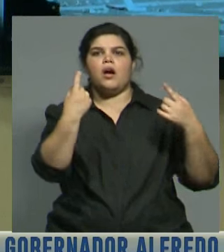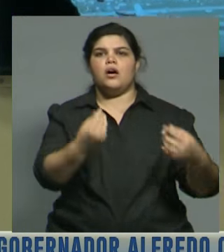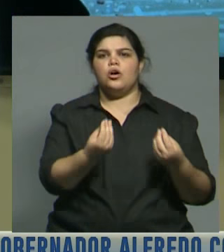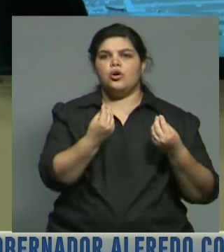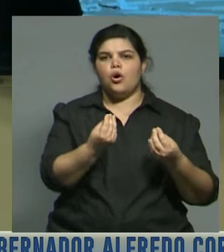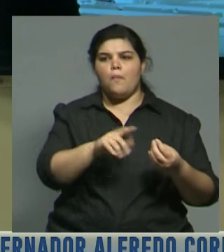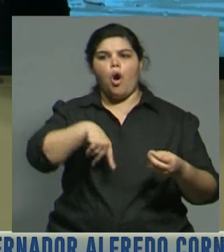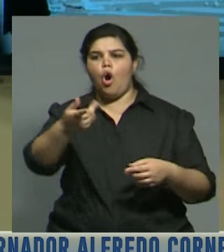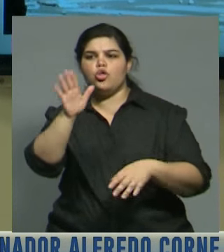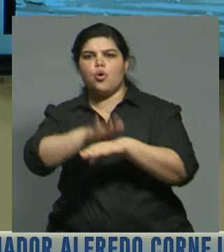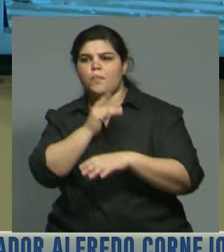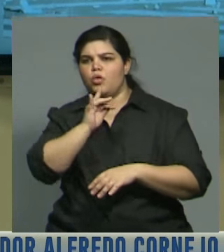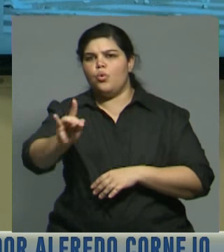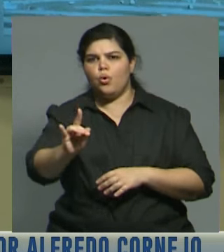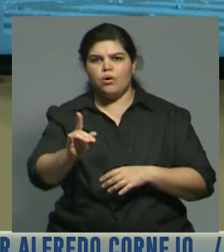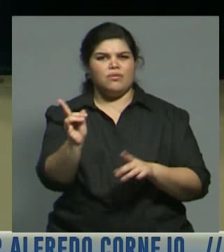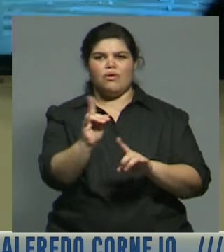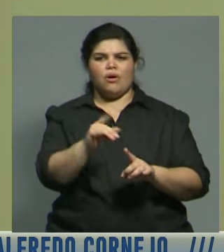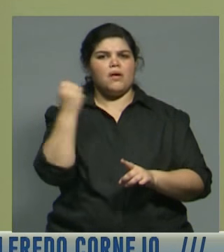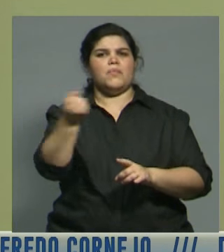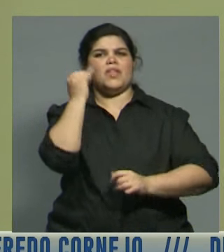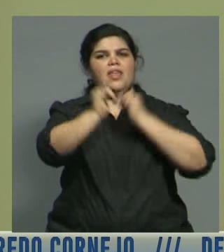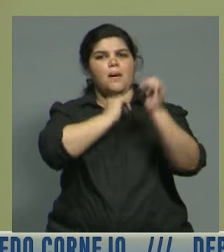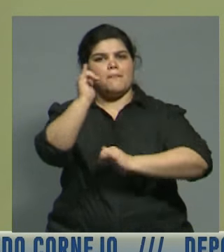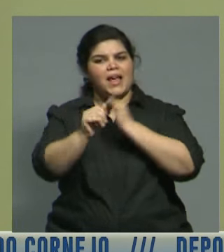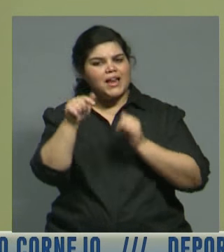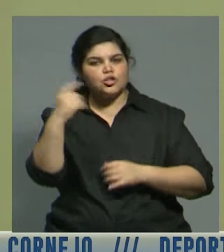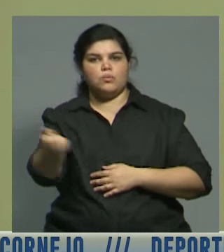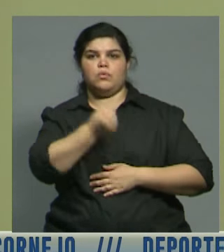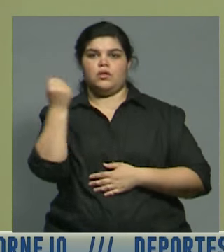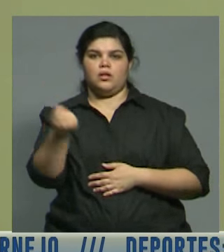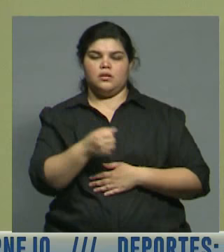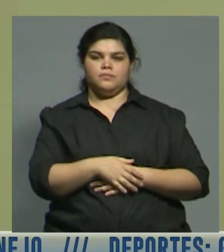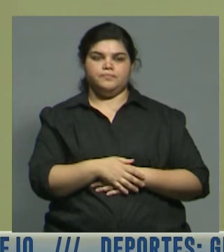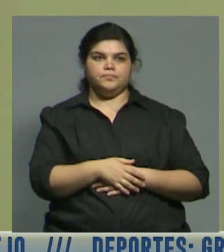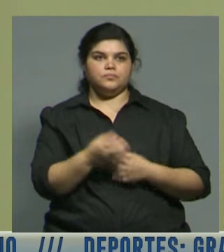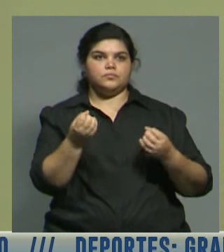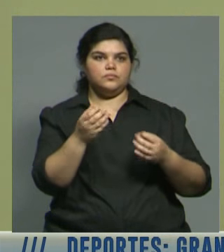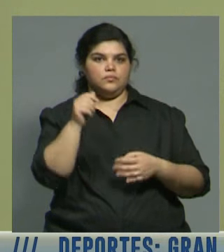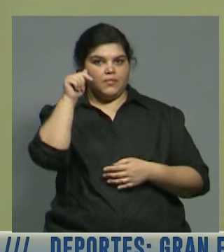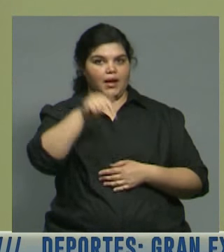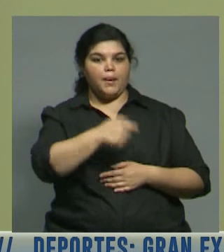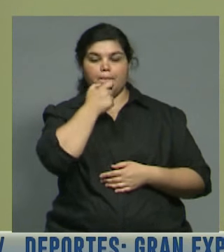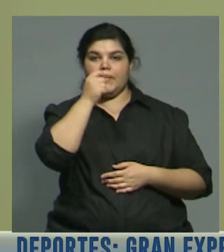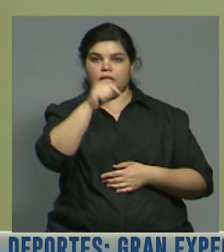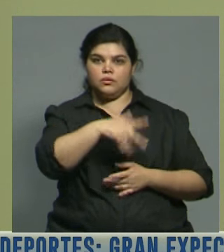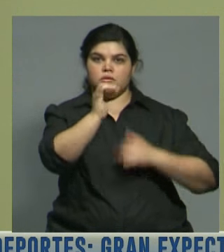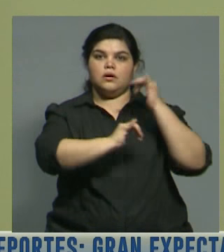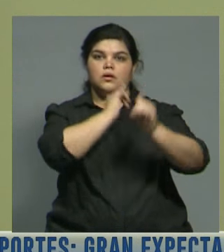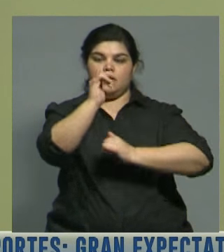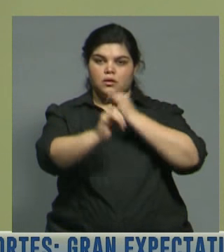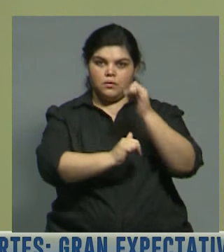adjudicar al otro la culpa de los desmanes que estamos observando. Exacto. Te invito a que compartamos lo que pasaba acá en Mendoza después